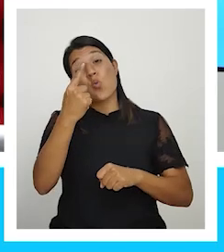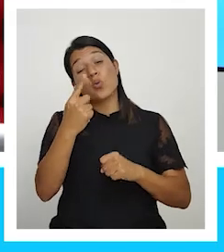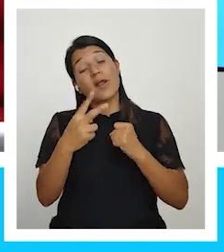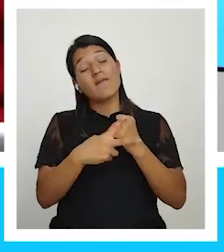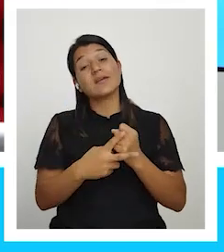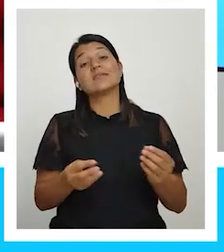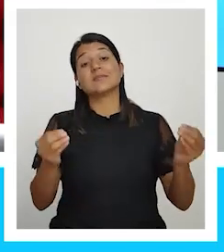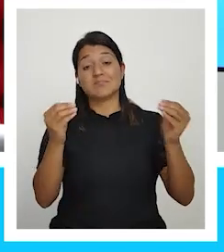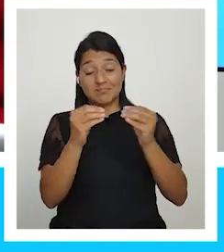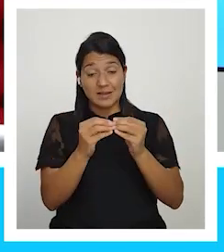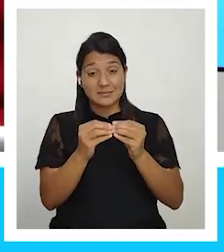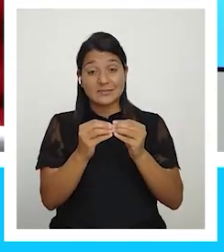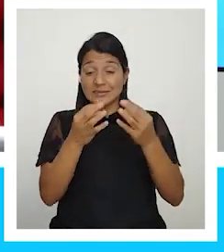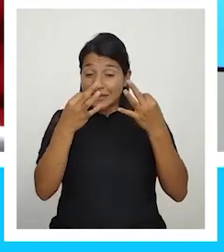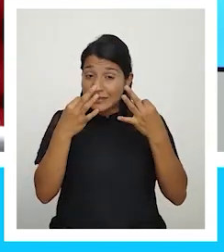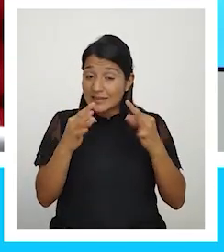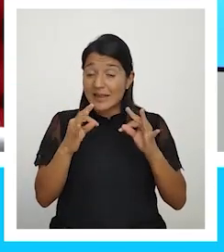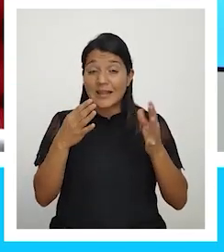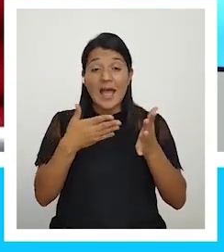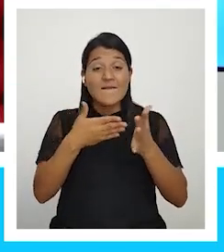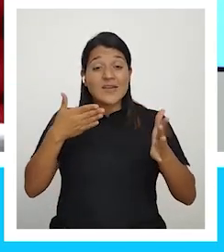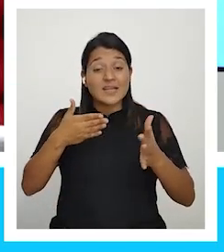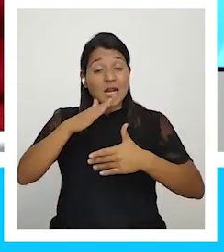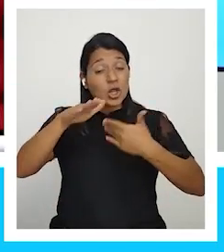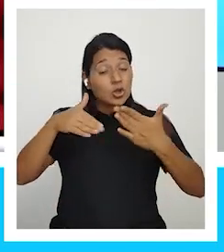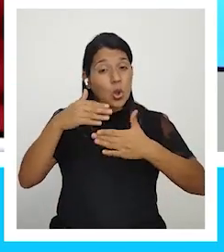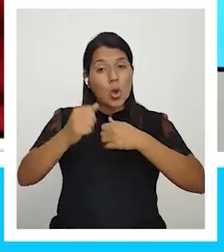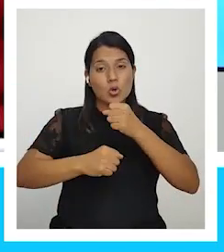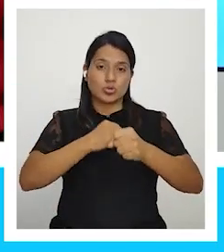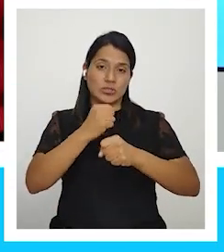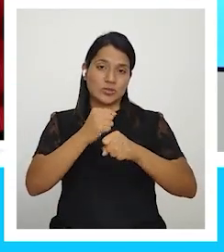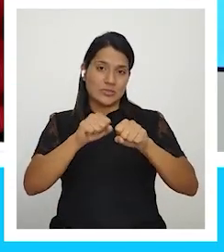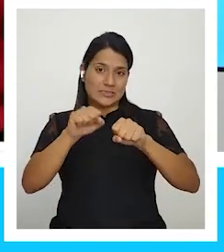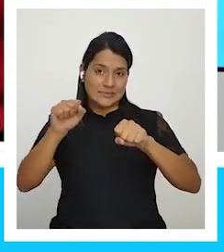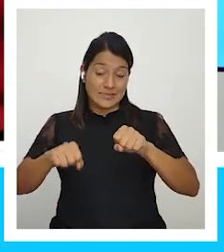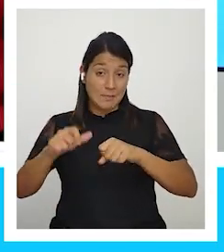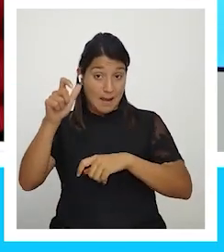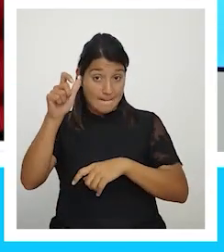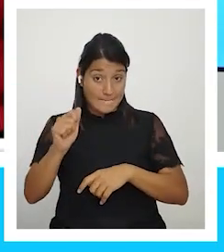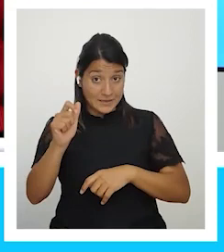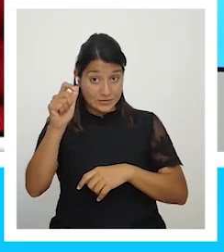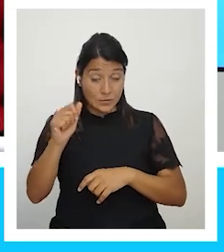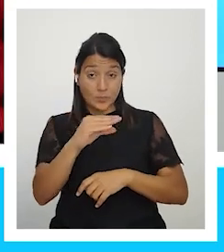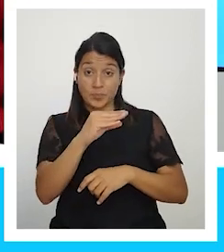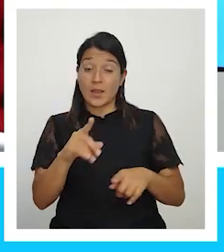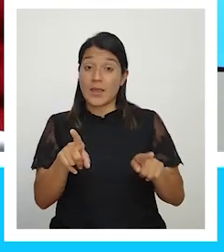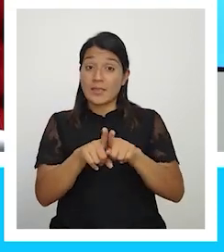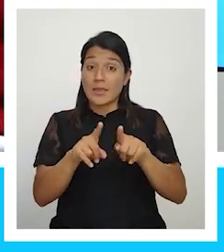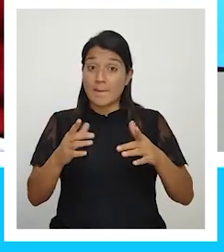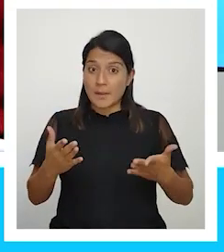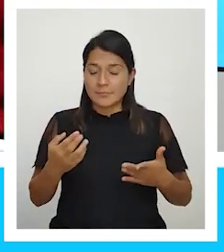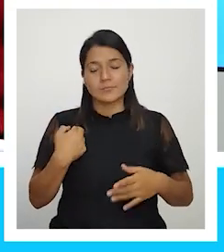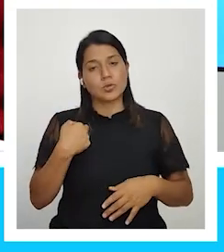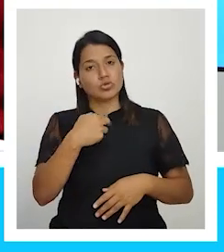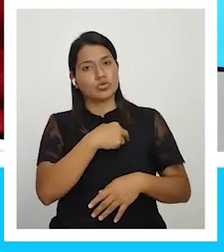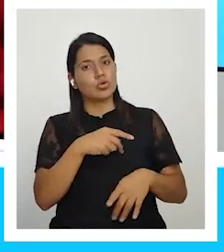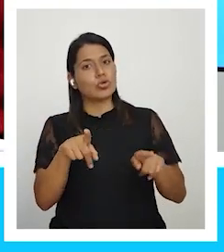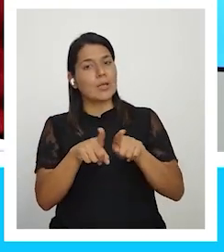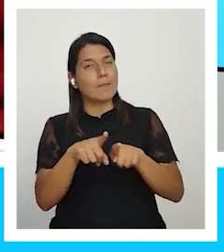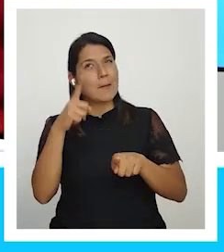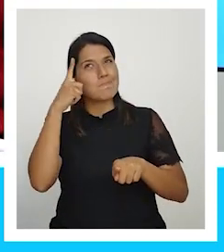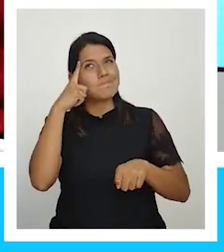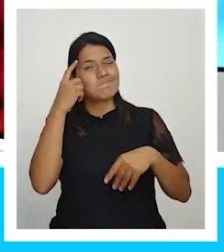intentan todos los años hacia el sistema de pensiones. Y además de eso, pues nosotros también estamos pensando de que